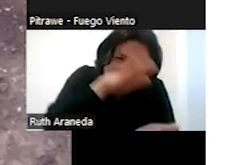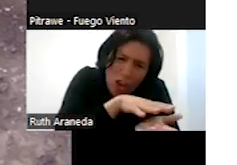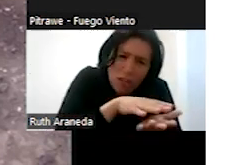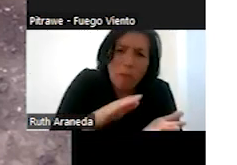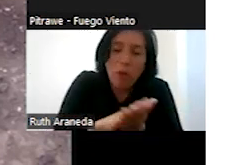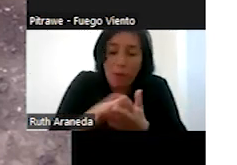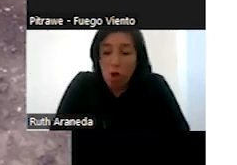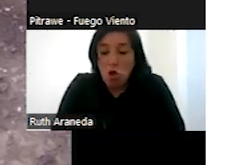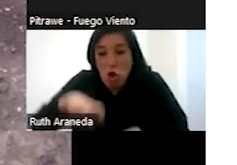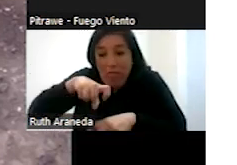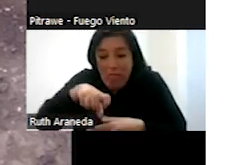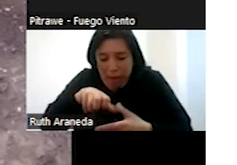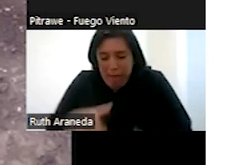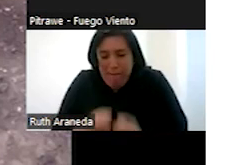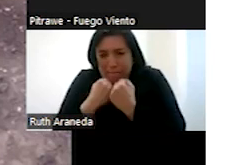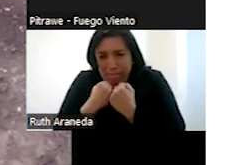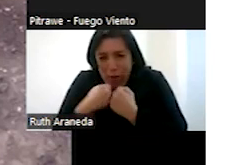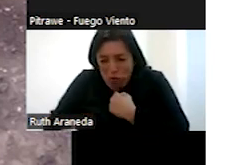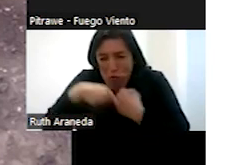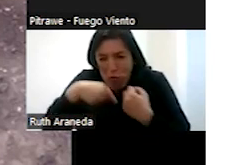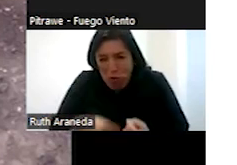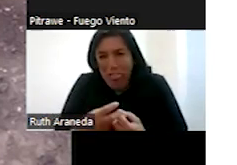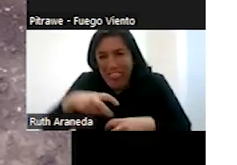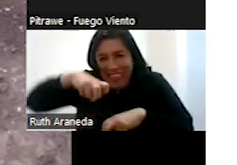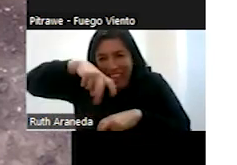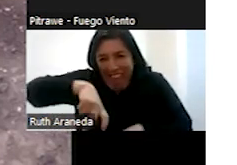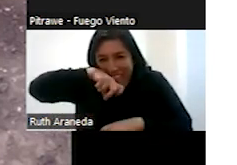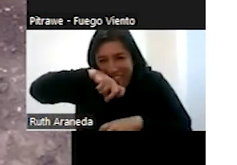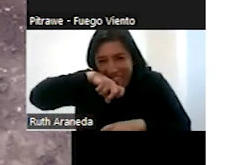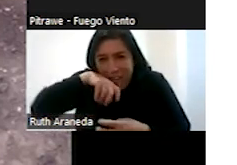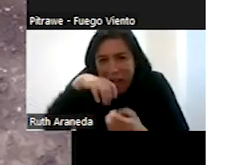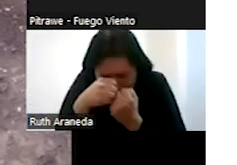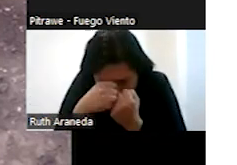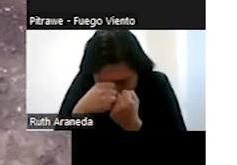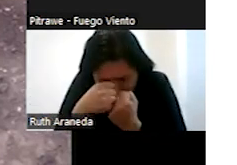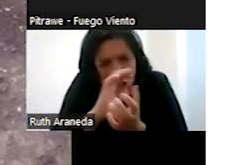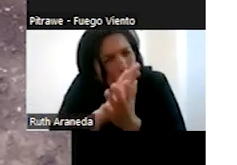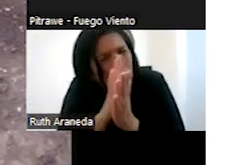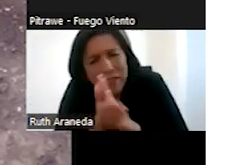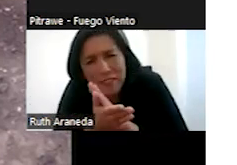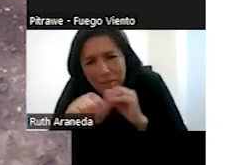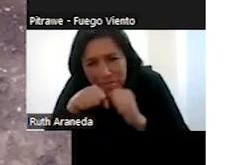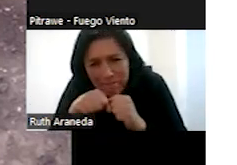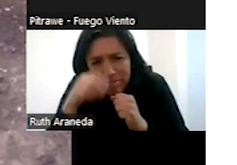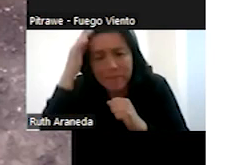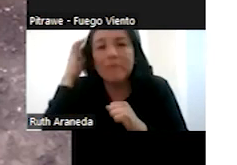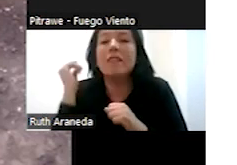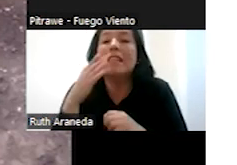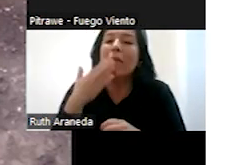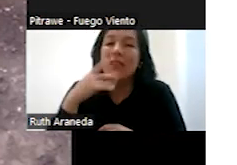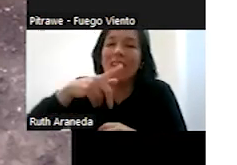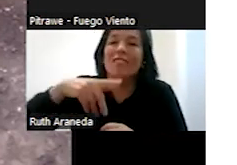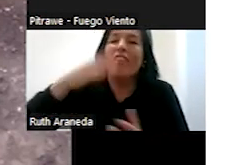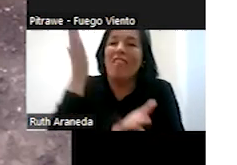al pecho, las manos hacia el pecho, en fin, boca abajo, completamente doblado. Esto fue necesariamente también enfardado y